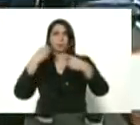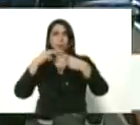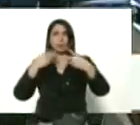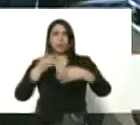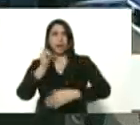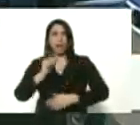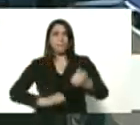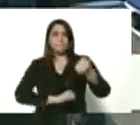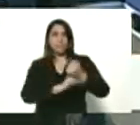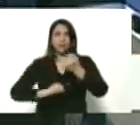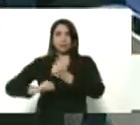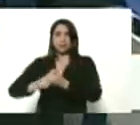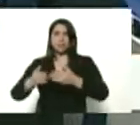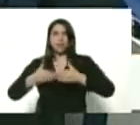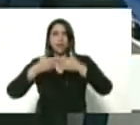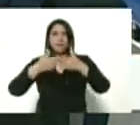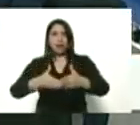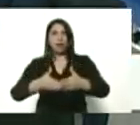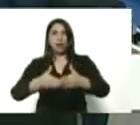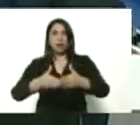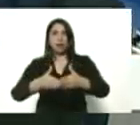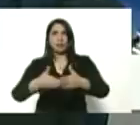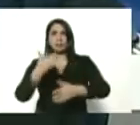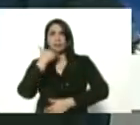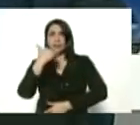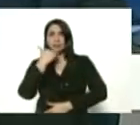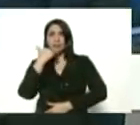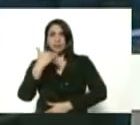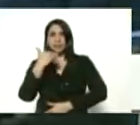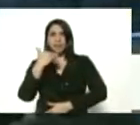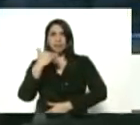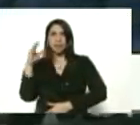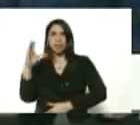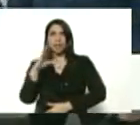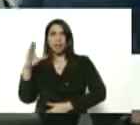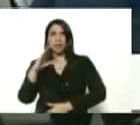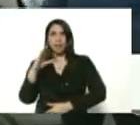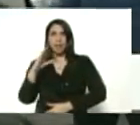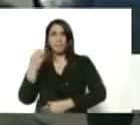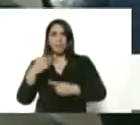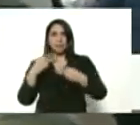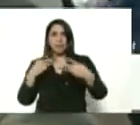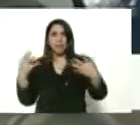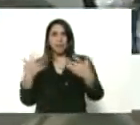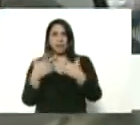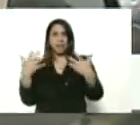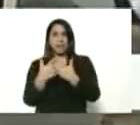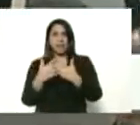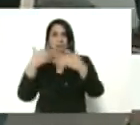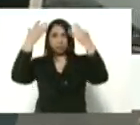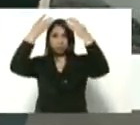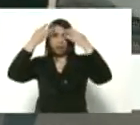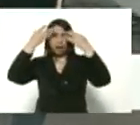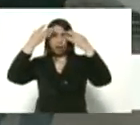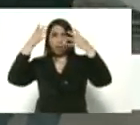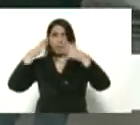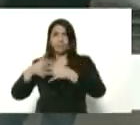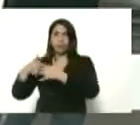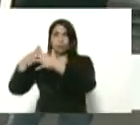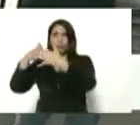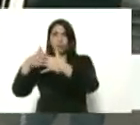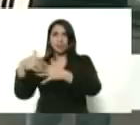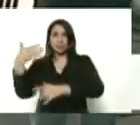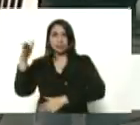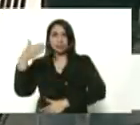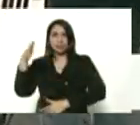base naval de Puerto Cabello, rumbo a Caracas. Material de guerra, cascos estadounidenses